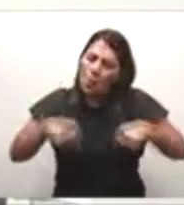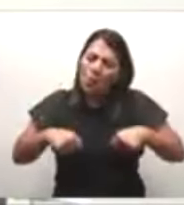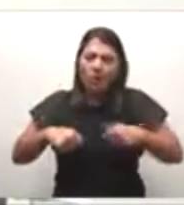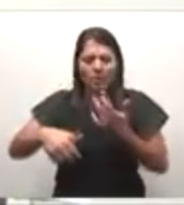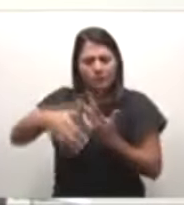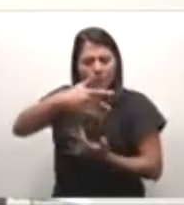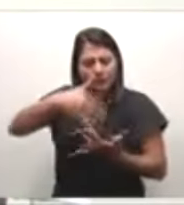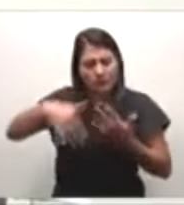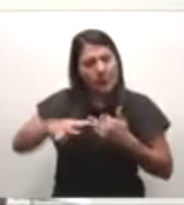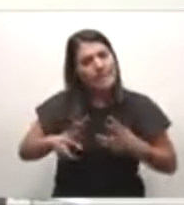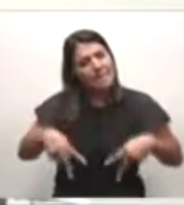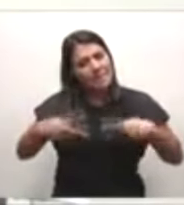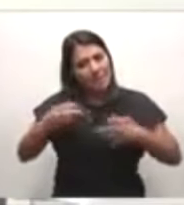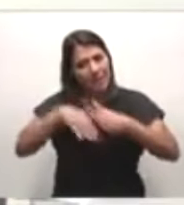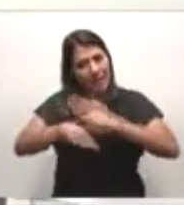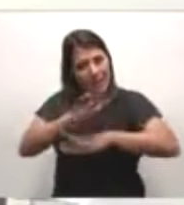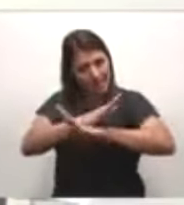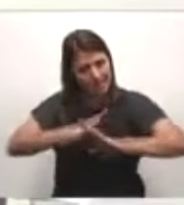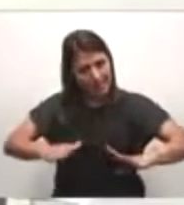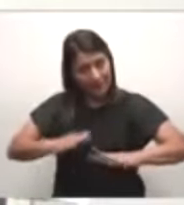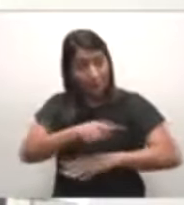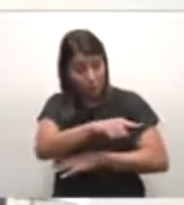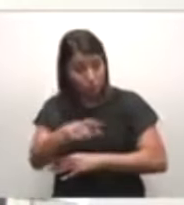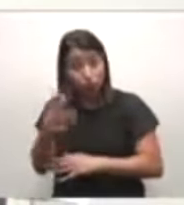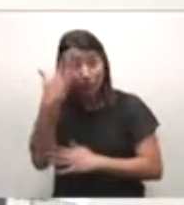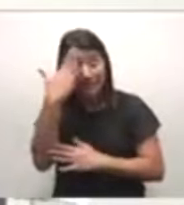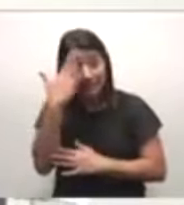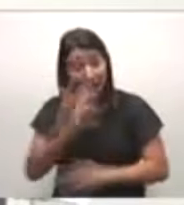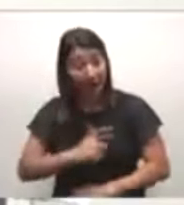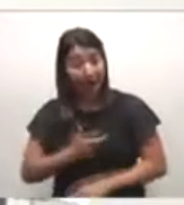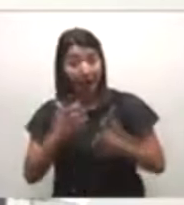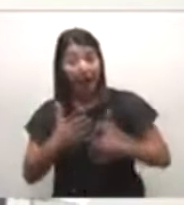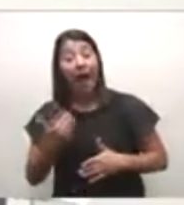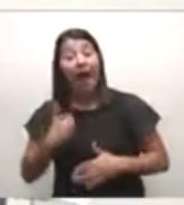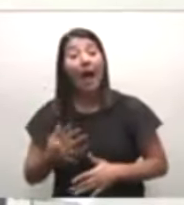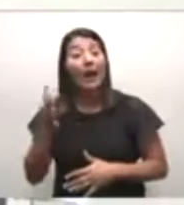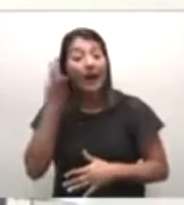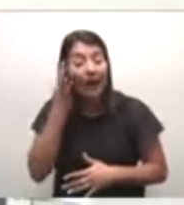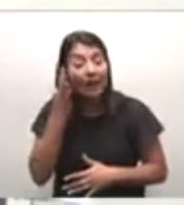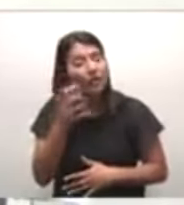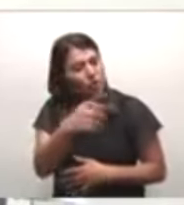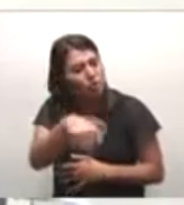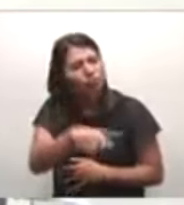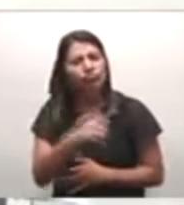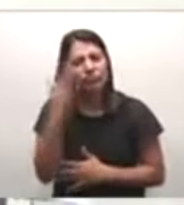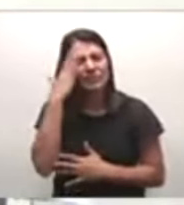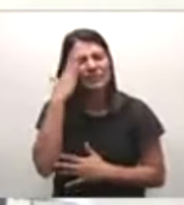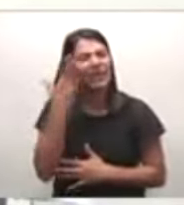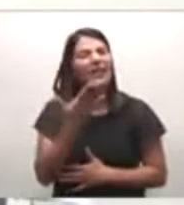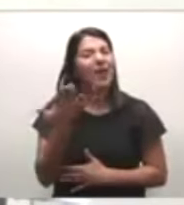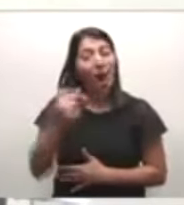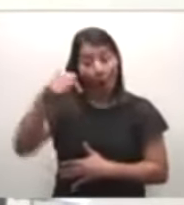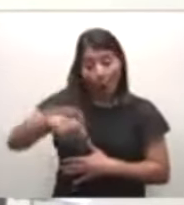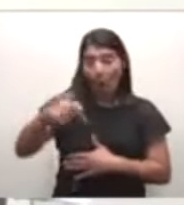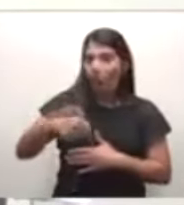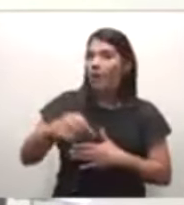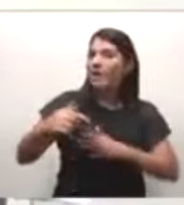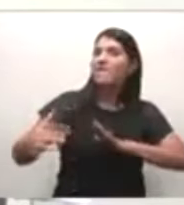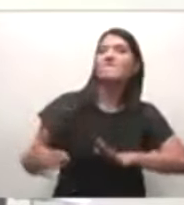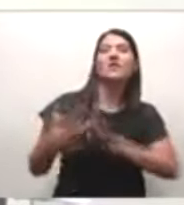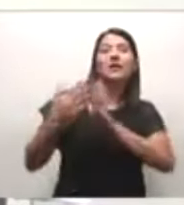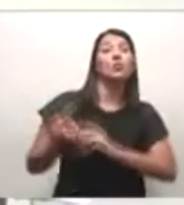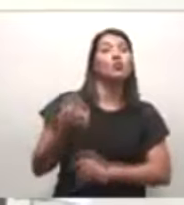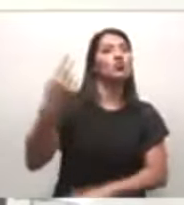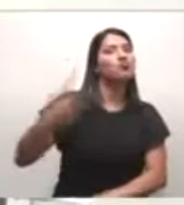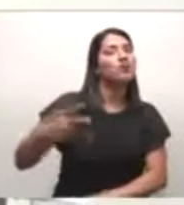paz. Y ustedes saben, señores alcaldes, señoras alcaldesas, que hoy afrontamos una amenaza tan